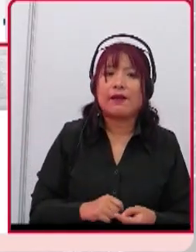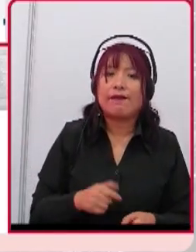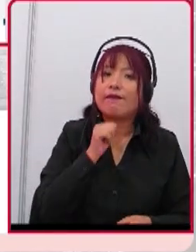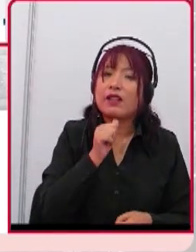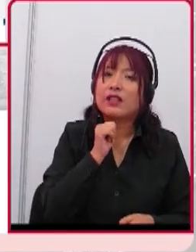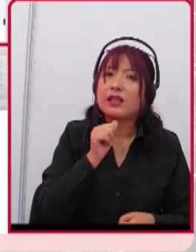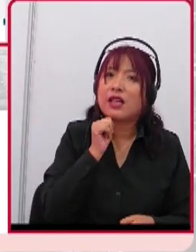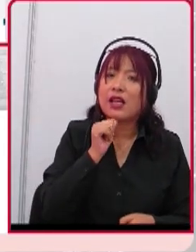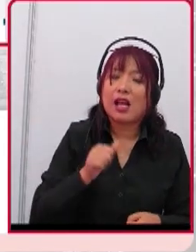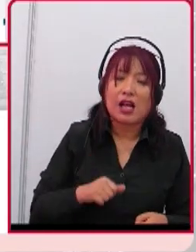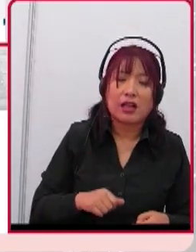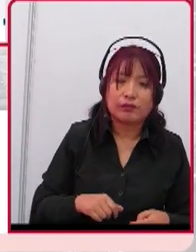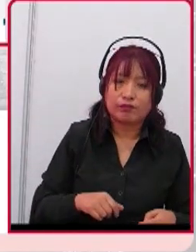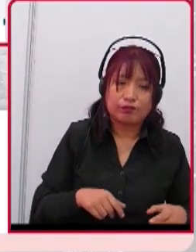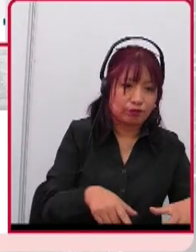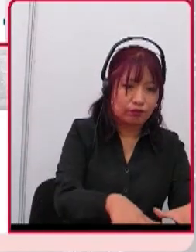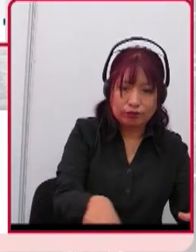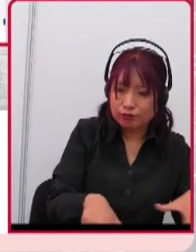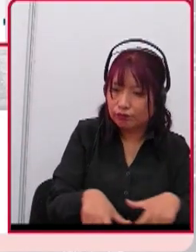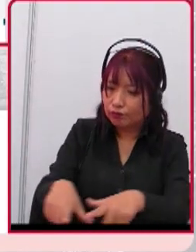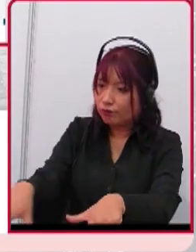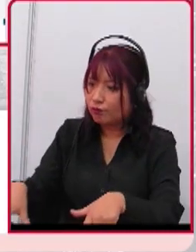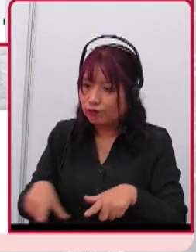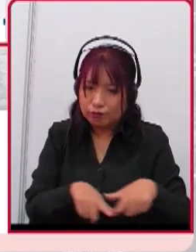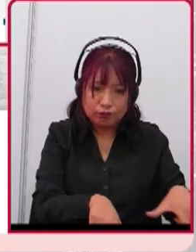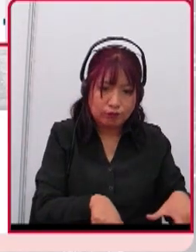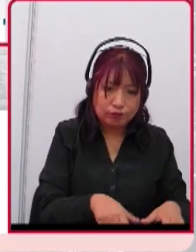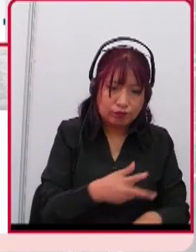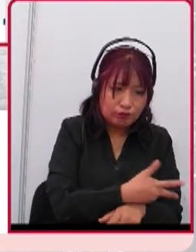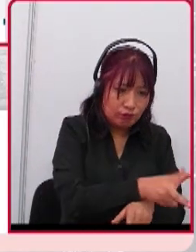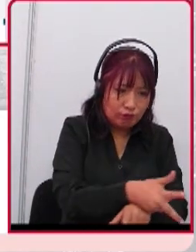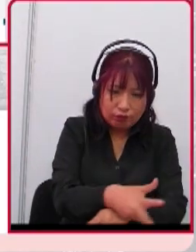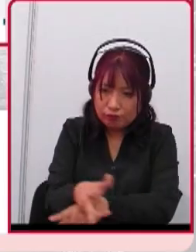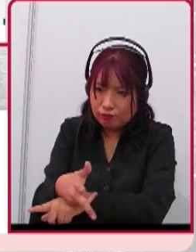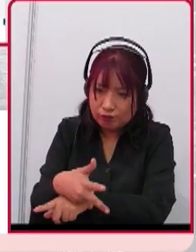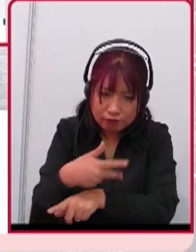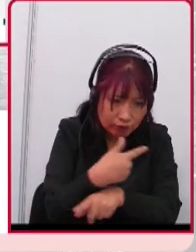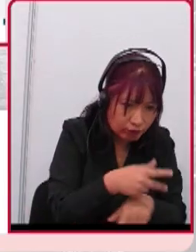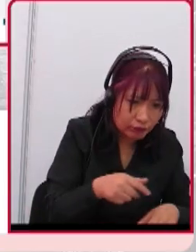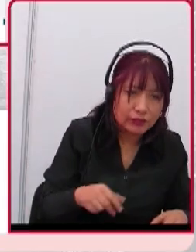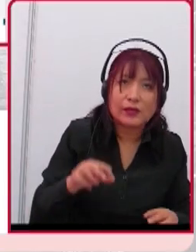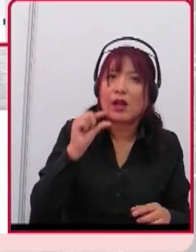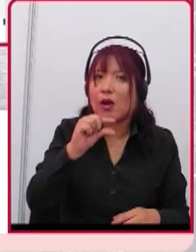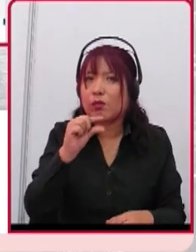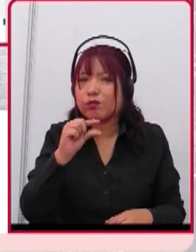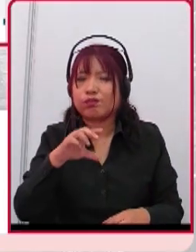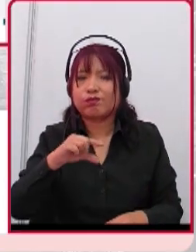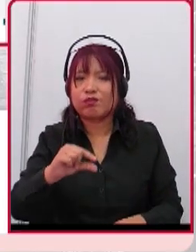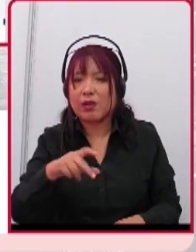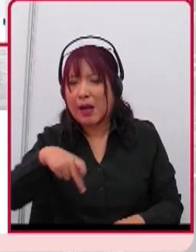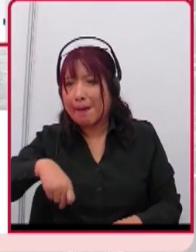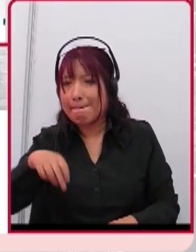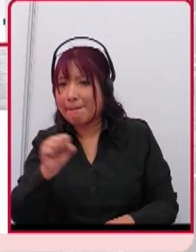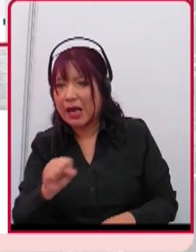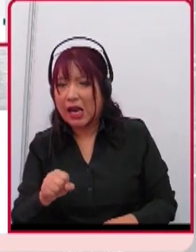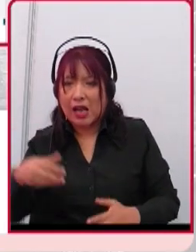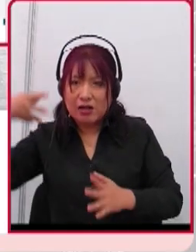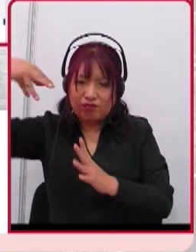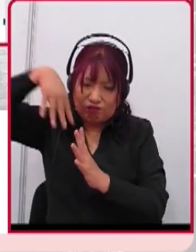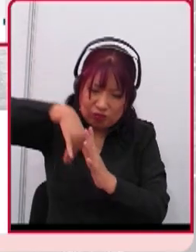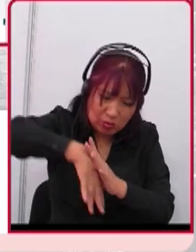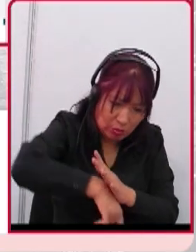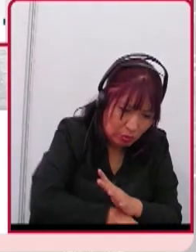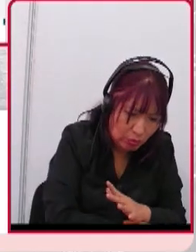falta de ubicación de sistemas de navegación debido a la poca señal de GPS que se vendiendo dentro de las minas